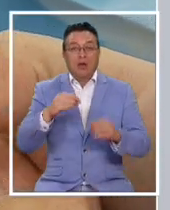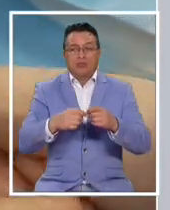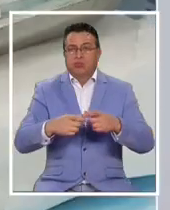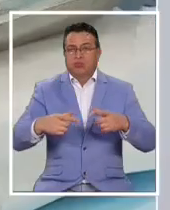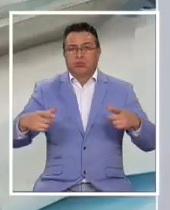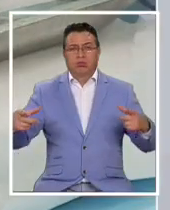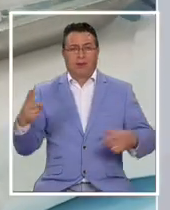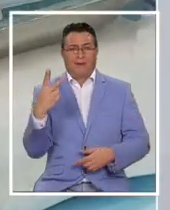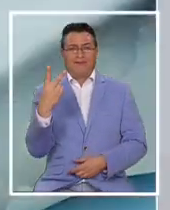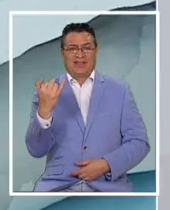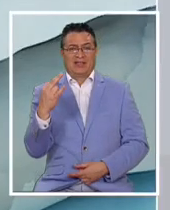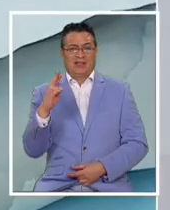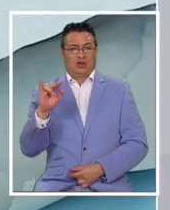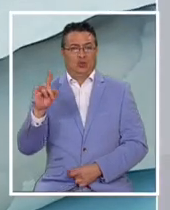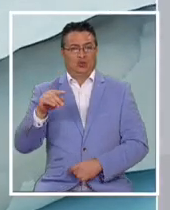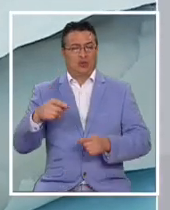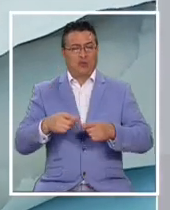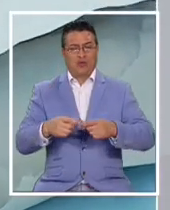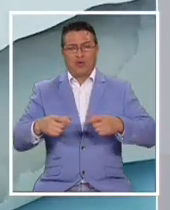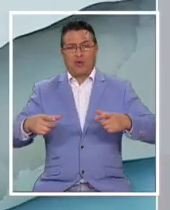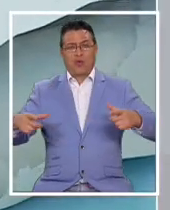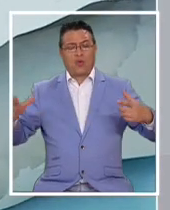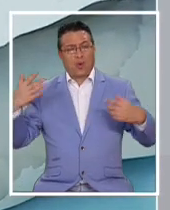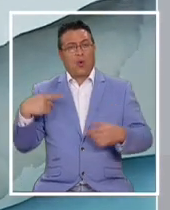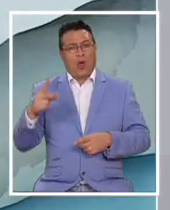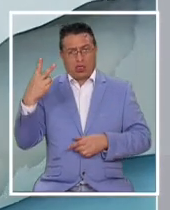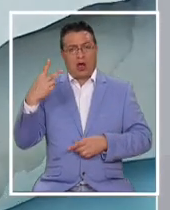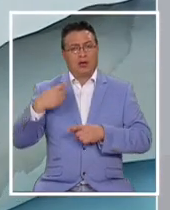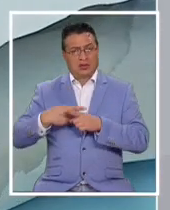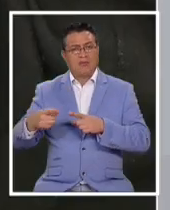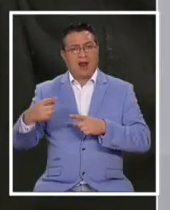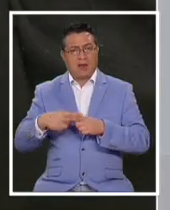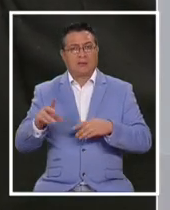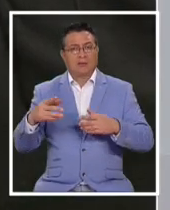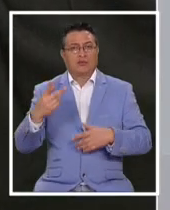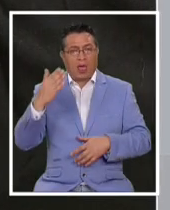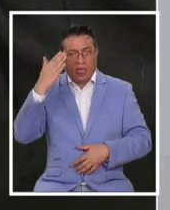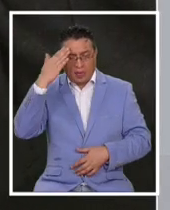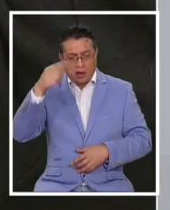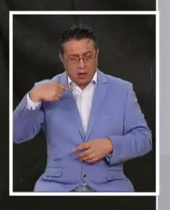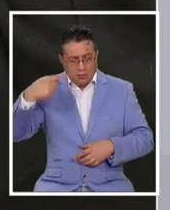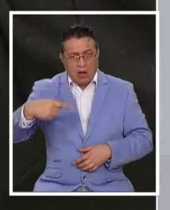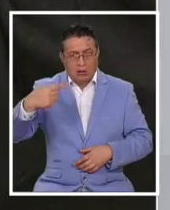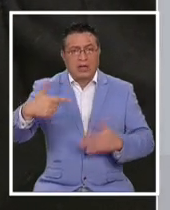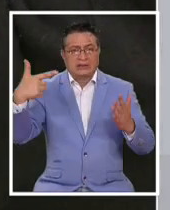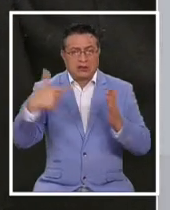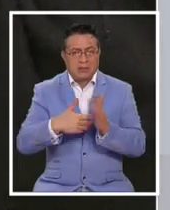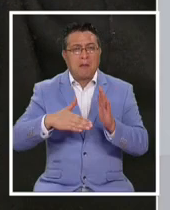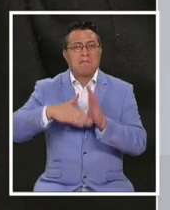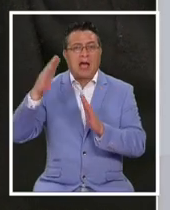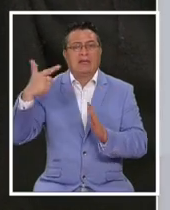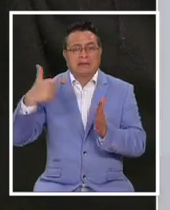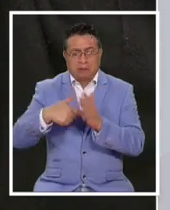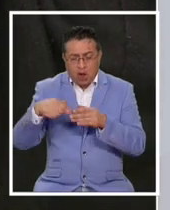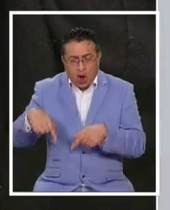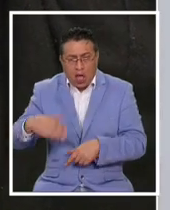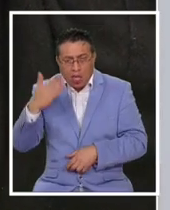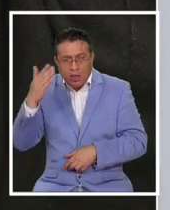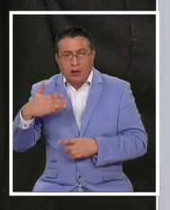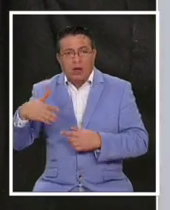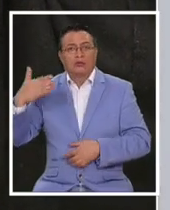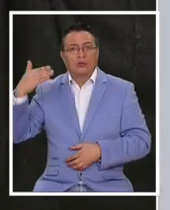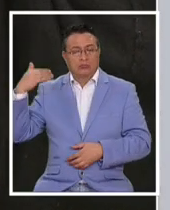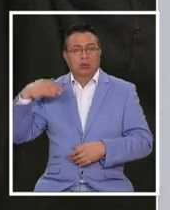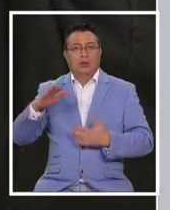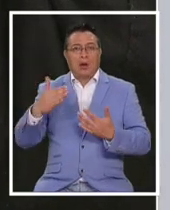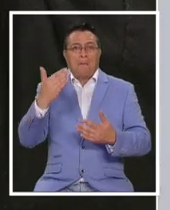estamos teniendo, sobre todo en estas últimas 2 semanas, con días que han superado con bastante holgura los 7.000 casos, 7.000 hoy día, pero incluso con